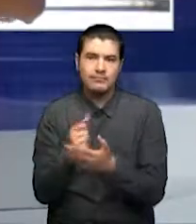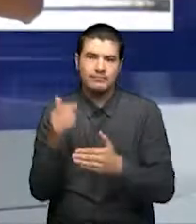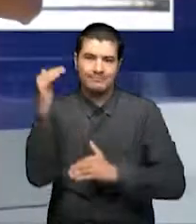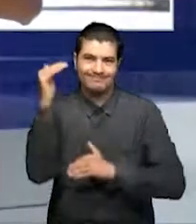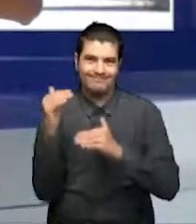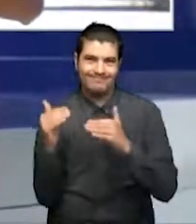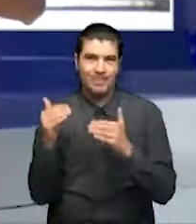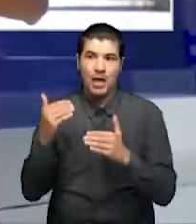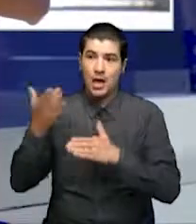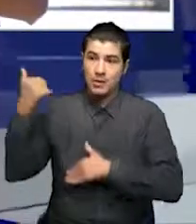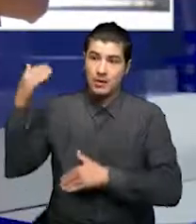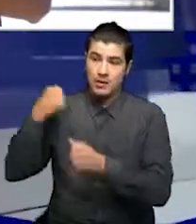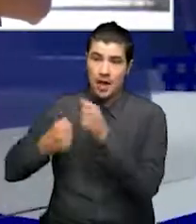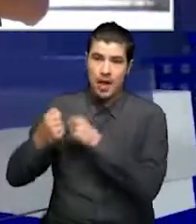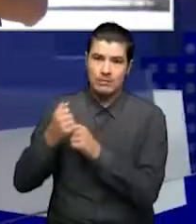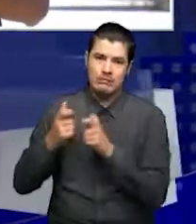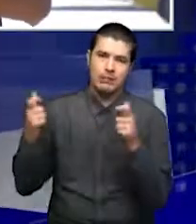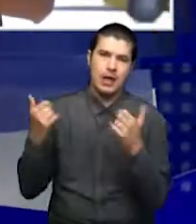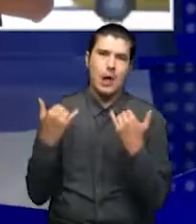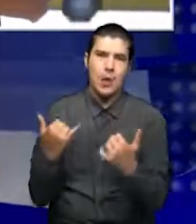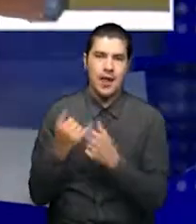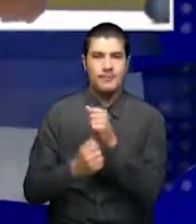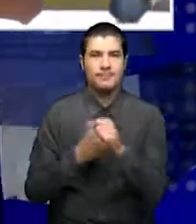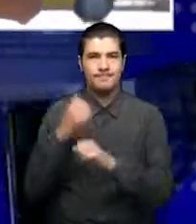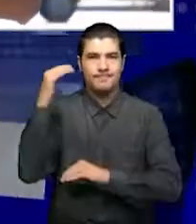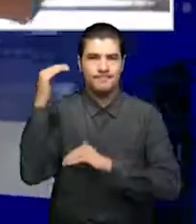compañeros es la información me despido sigan con más de oriente noticias